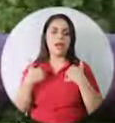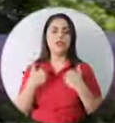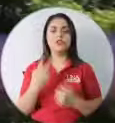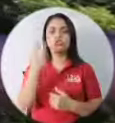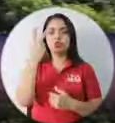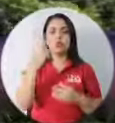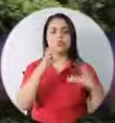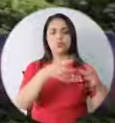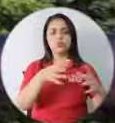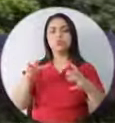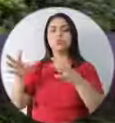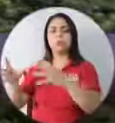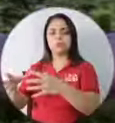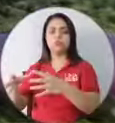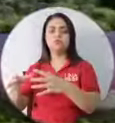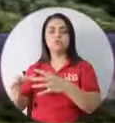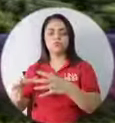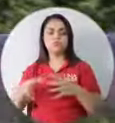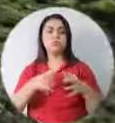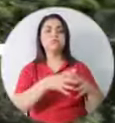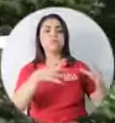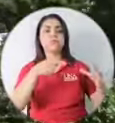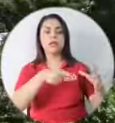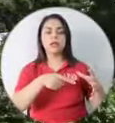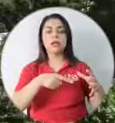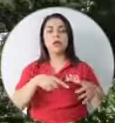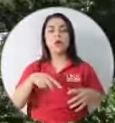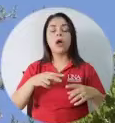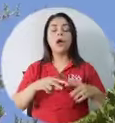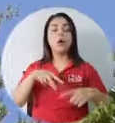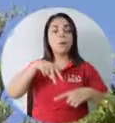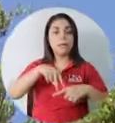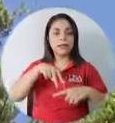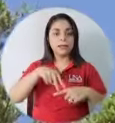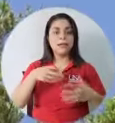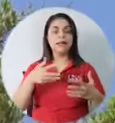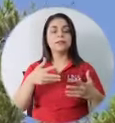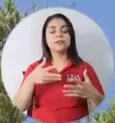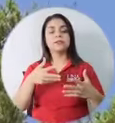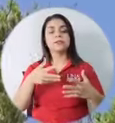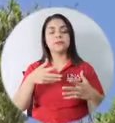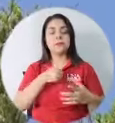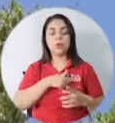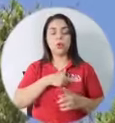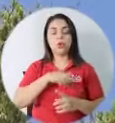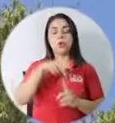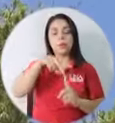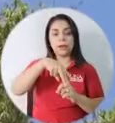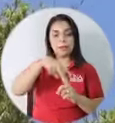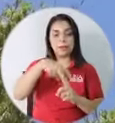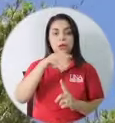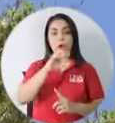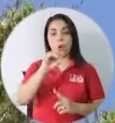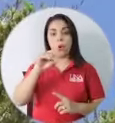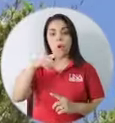grandes grupos de actores. Digamos, uno son las cooperativas, ¿verdad? Que están desarrollando sus propias